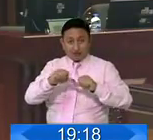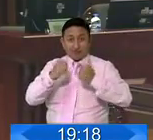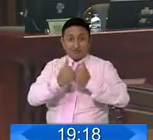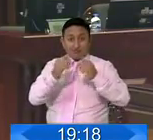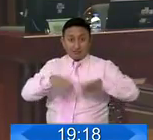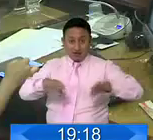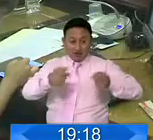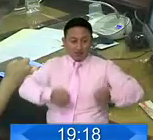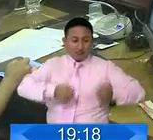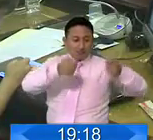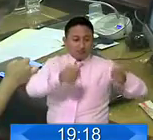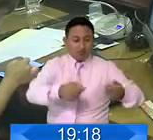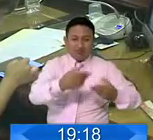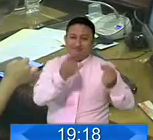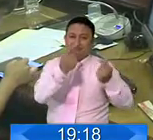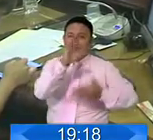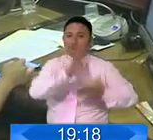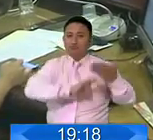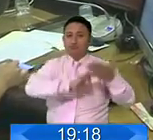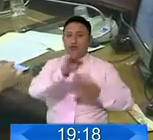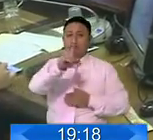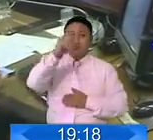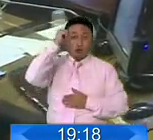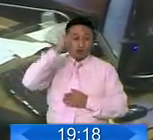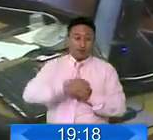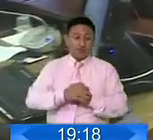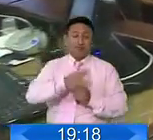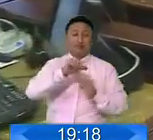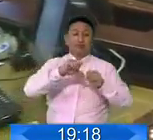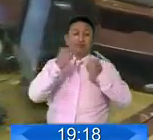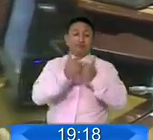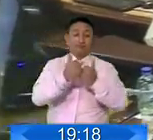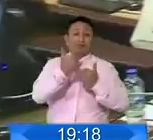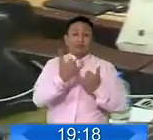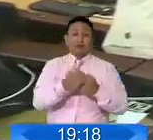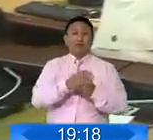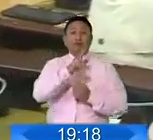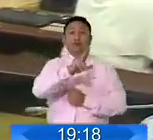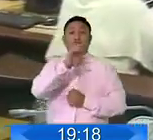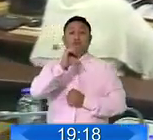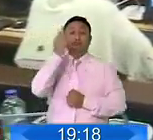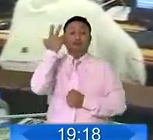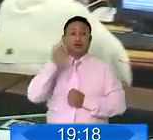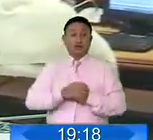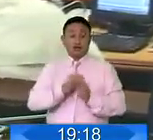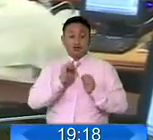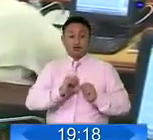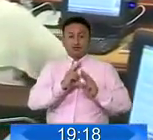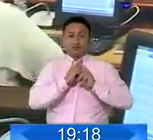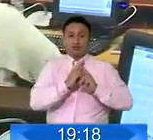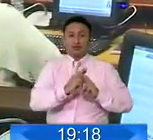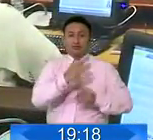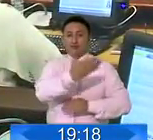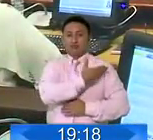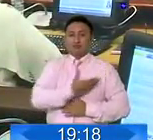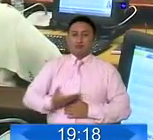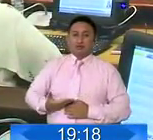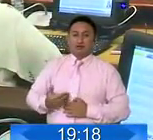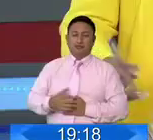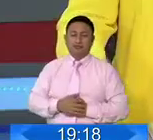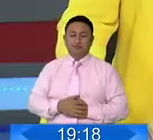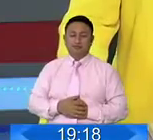su aprobación, recordando que la Asamblea tiene menos de 30 días para responder el veto presidencial, informó Javier